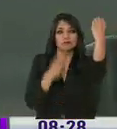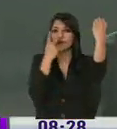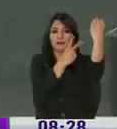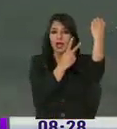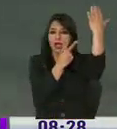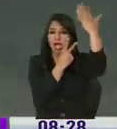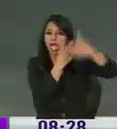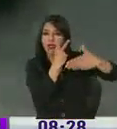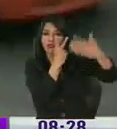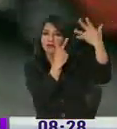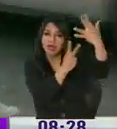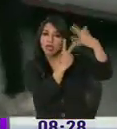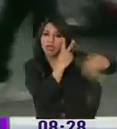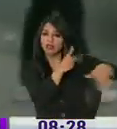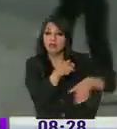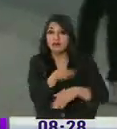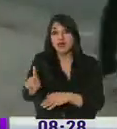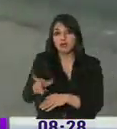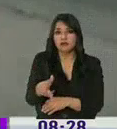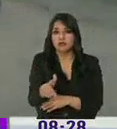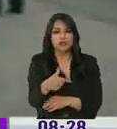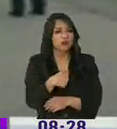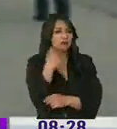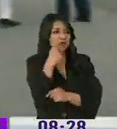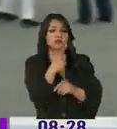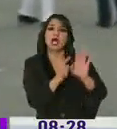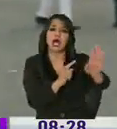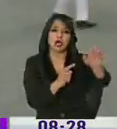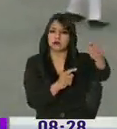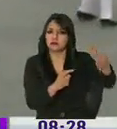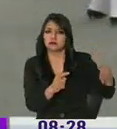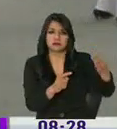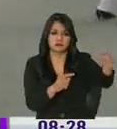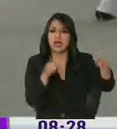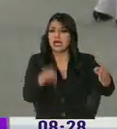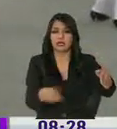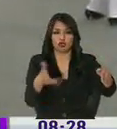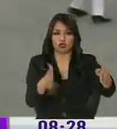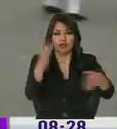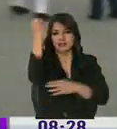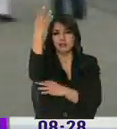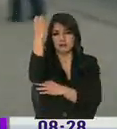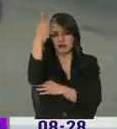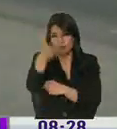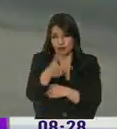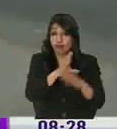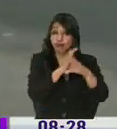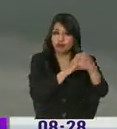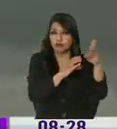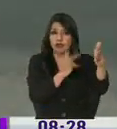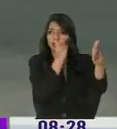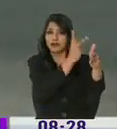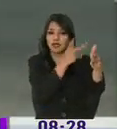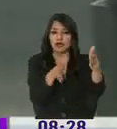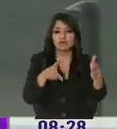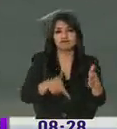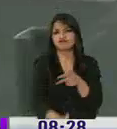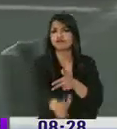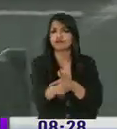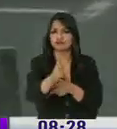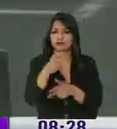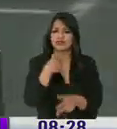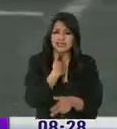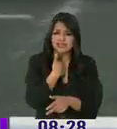el carril derecho, porque o piensan que solo es para el carril buses o por debido al bus mismo no hay visibilidad. Entonces